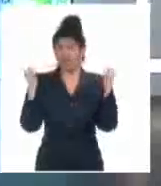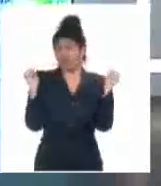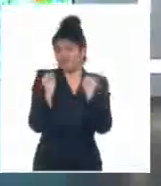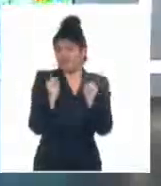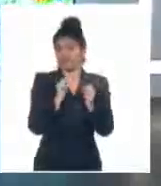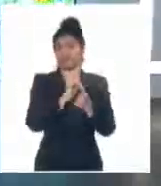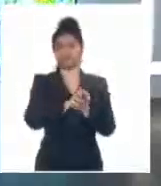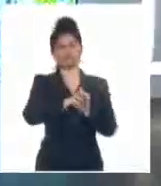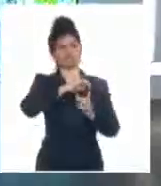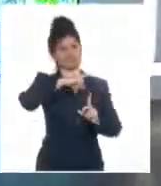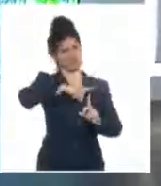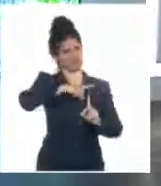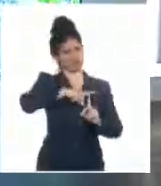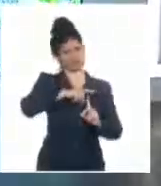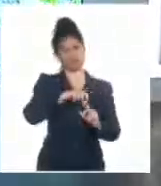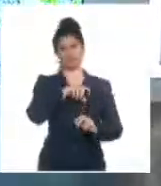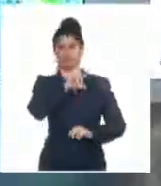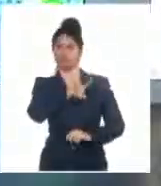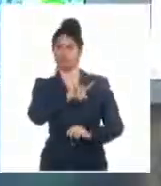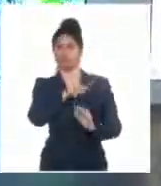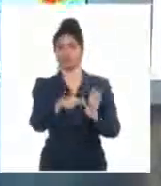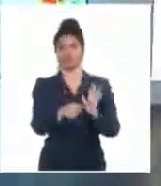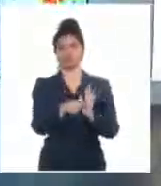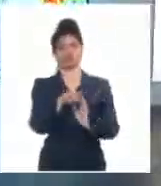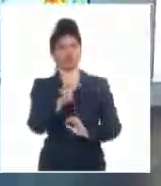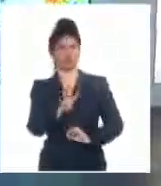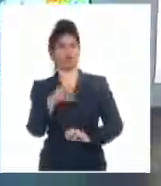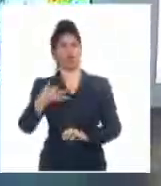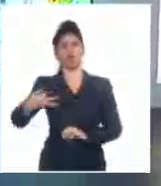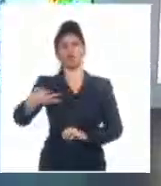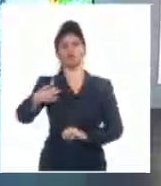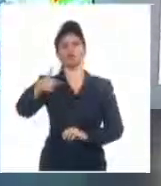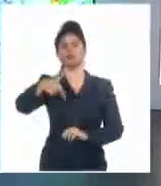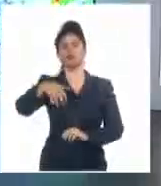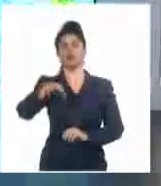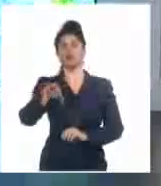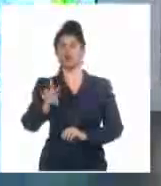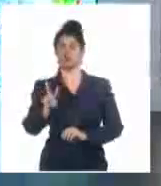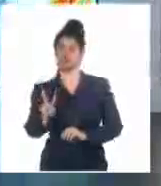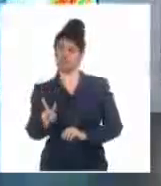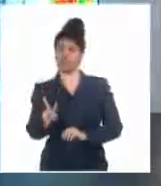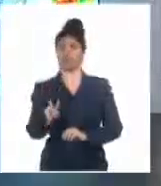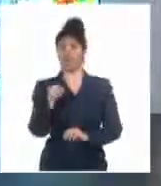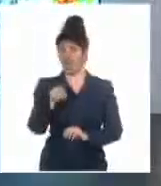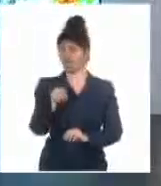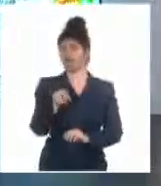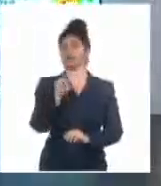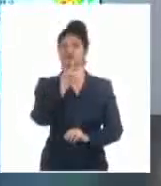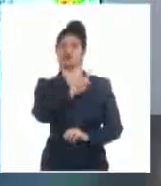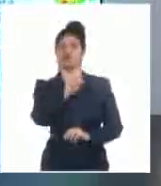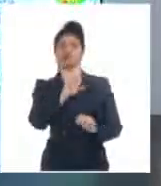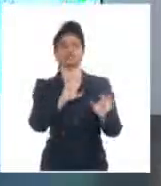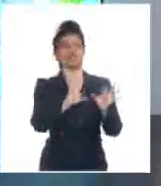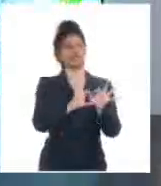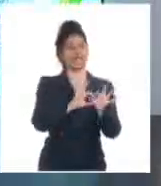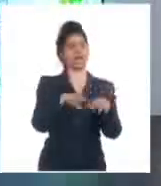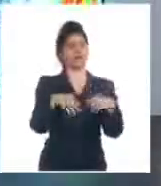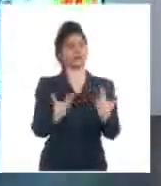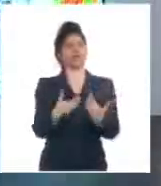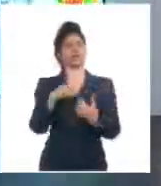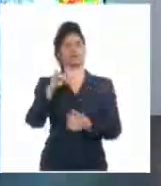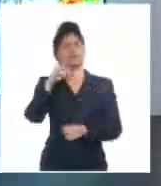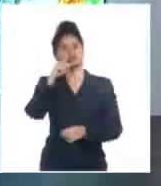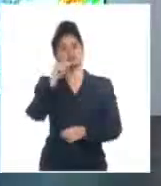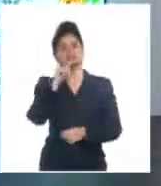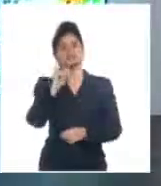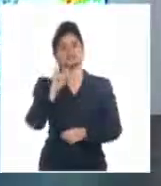registraron 9.4 grados Celsius en Jovellanos y estuvieron en el entorno de los 11 grados también en Indio Atuey y en Colón. En el resto